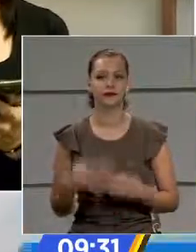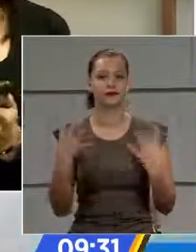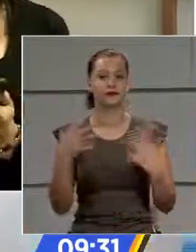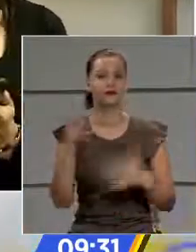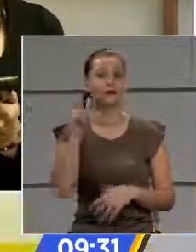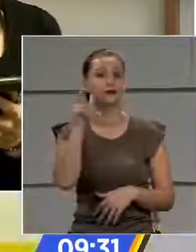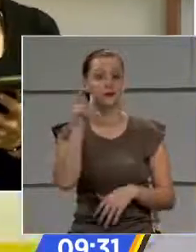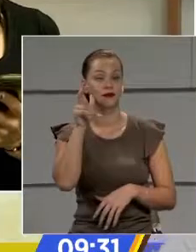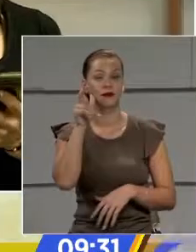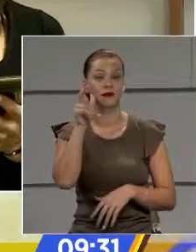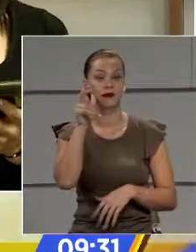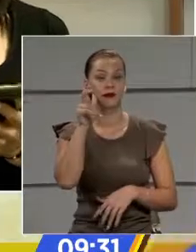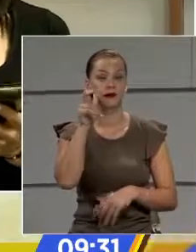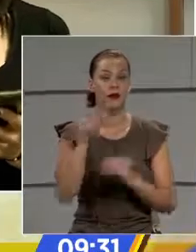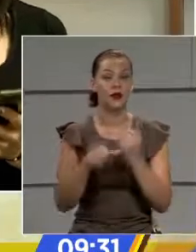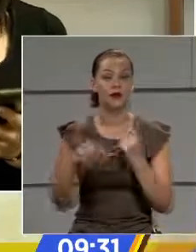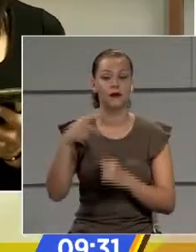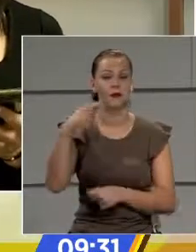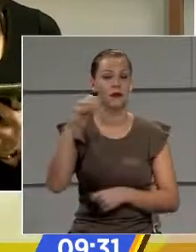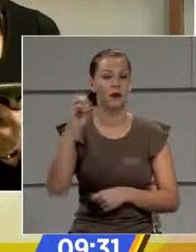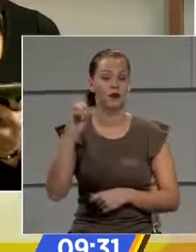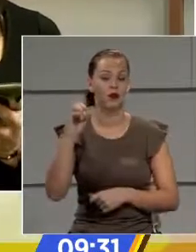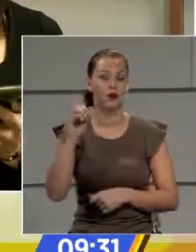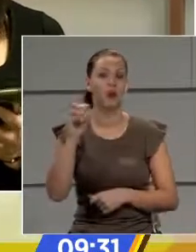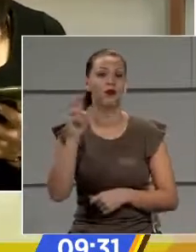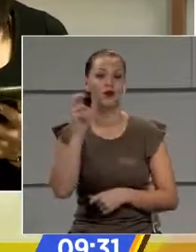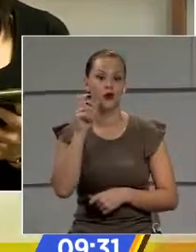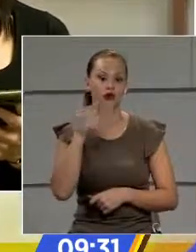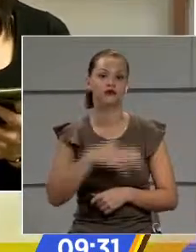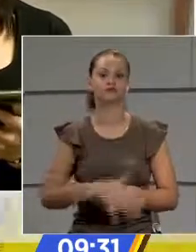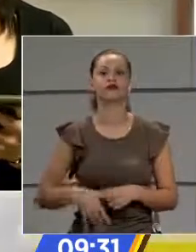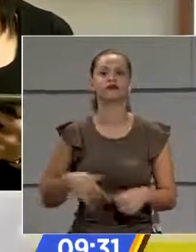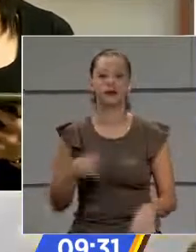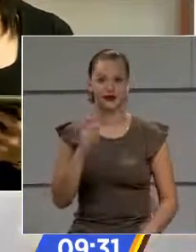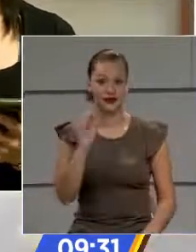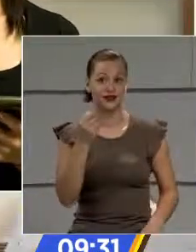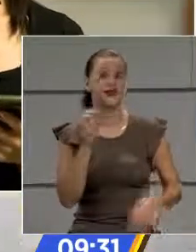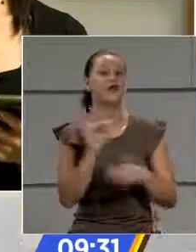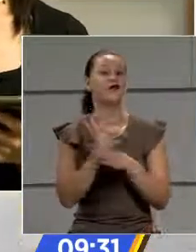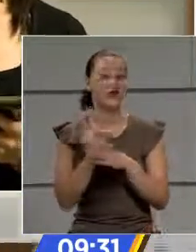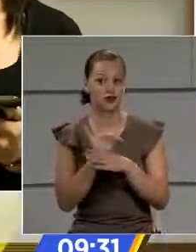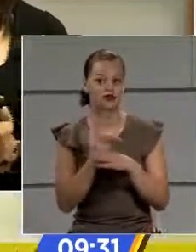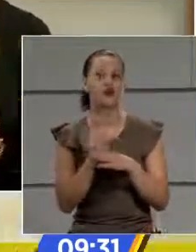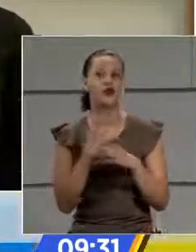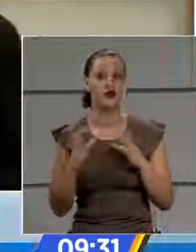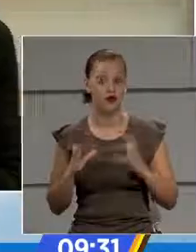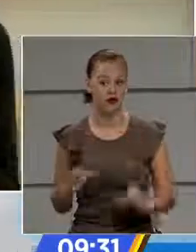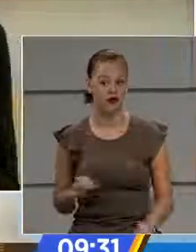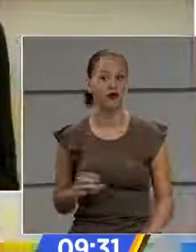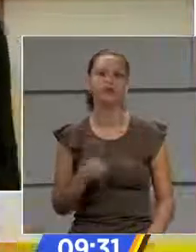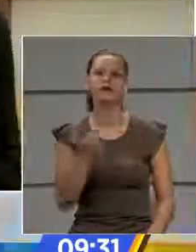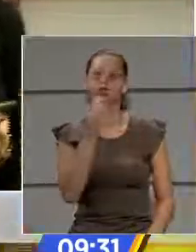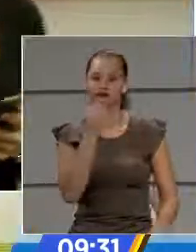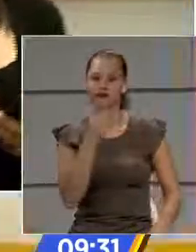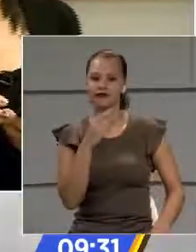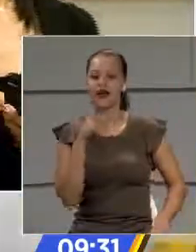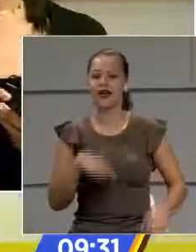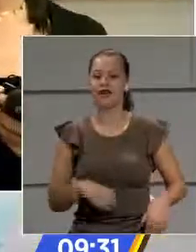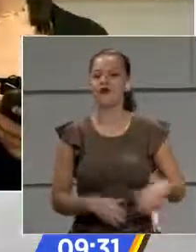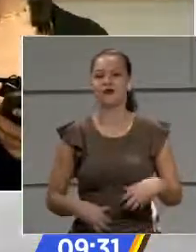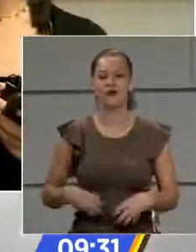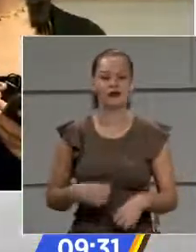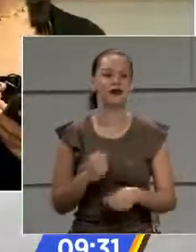Ay, Dios funcionó mío. Ya el sistema digestivo. Ya está funcionando esa digestión. Yogur, esos intestinos están